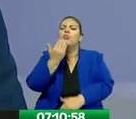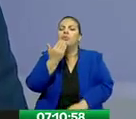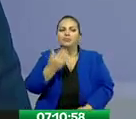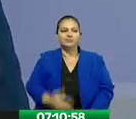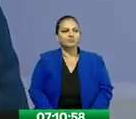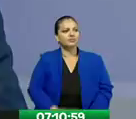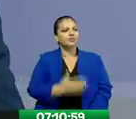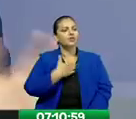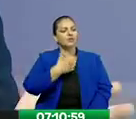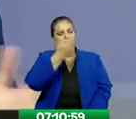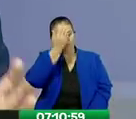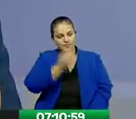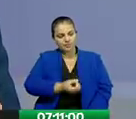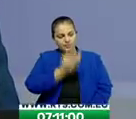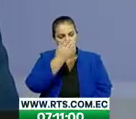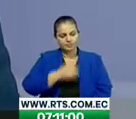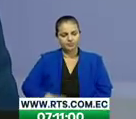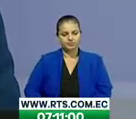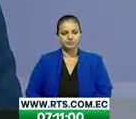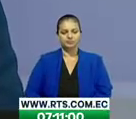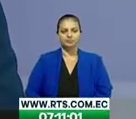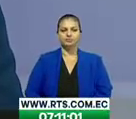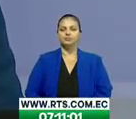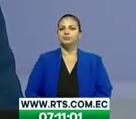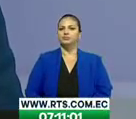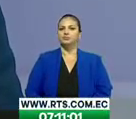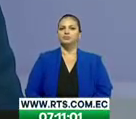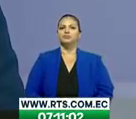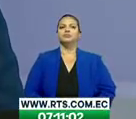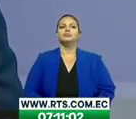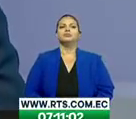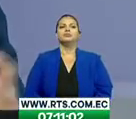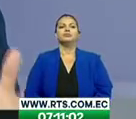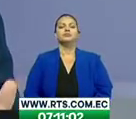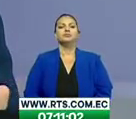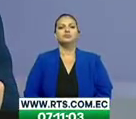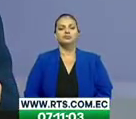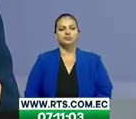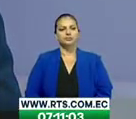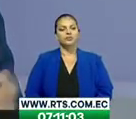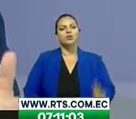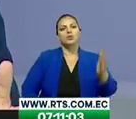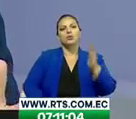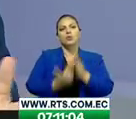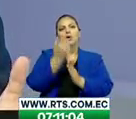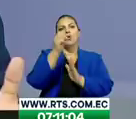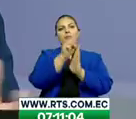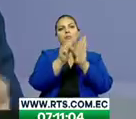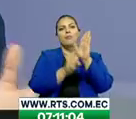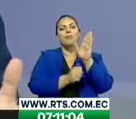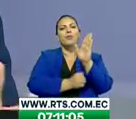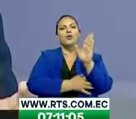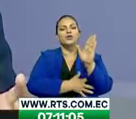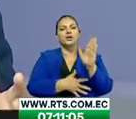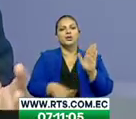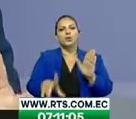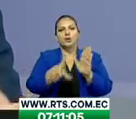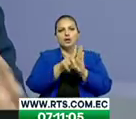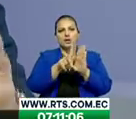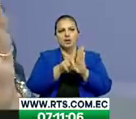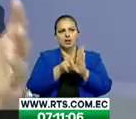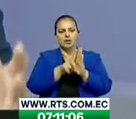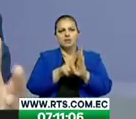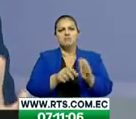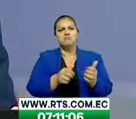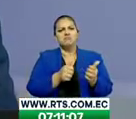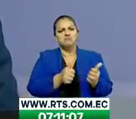televidentes. Lo podría resumir de la siguiente manera. Este nuevo proyecto de ley podríamos decir que es bueno para poner en